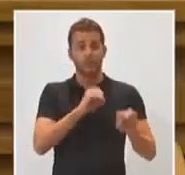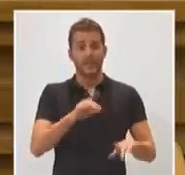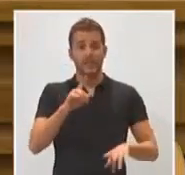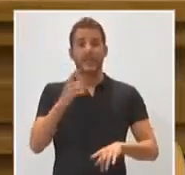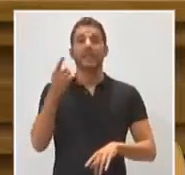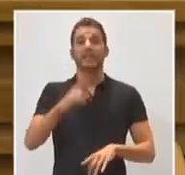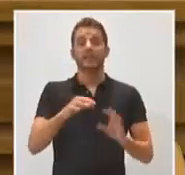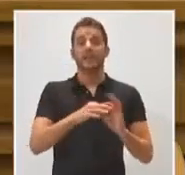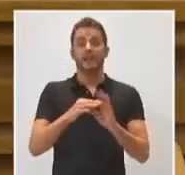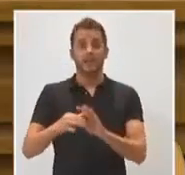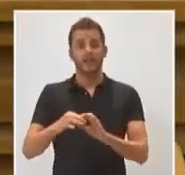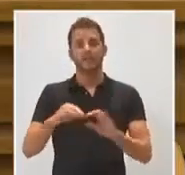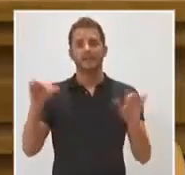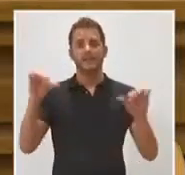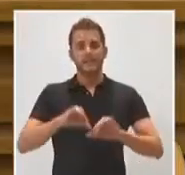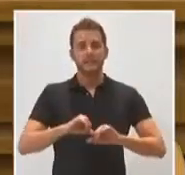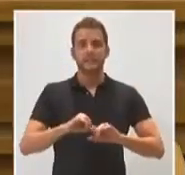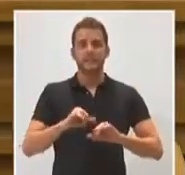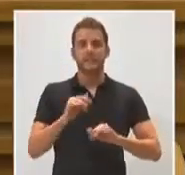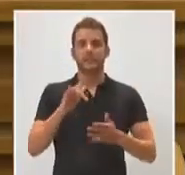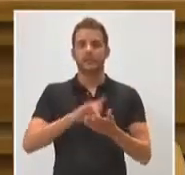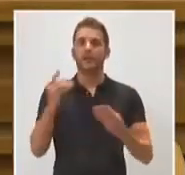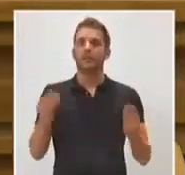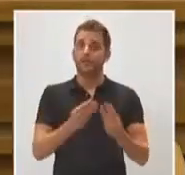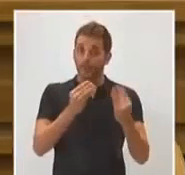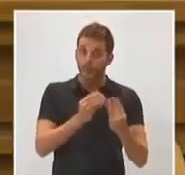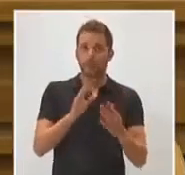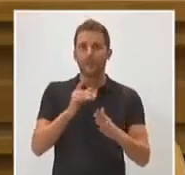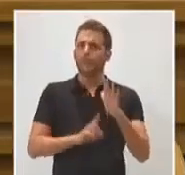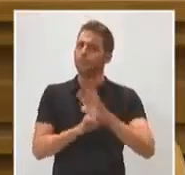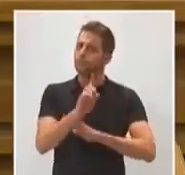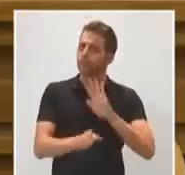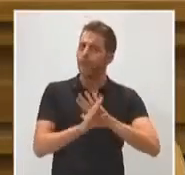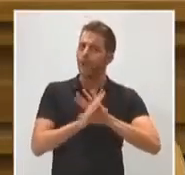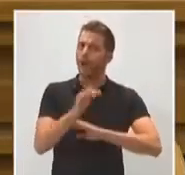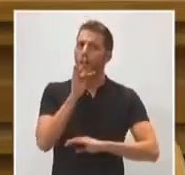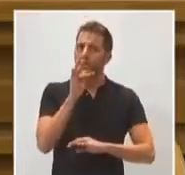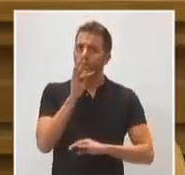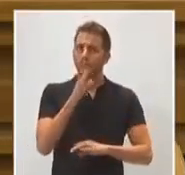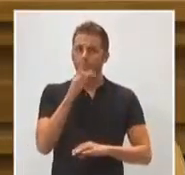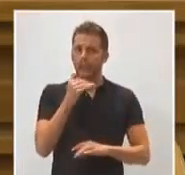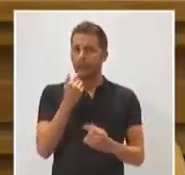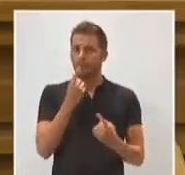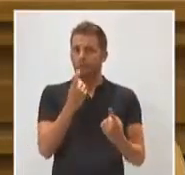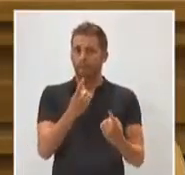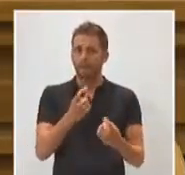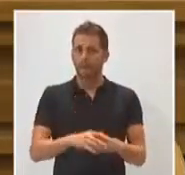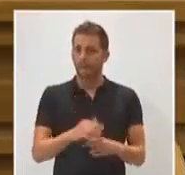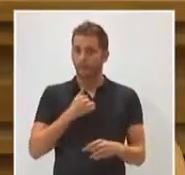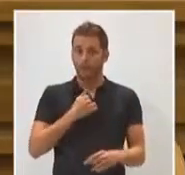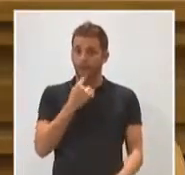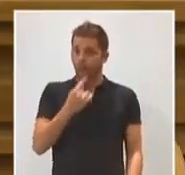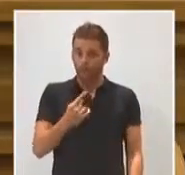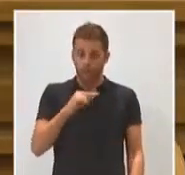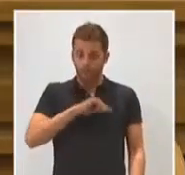no donde hemos mejorado posiciones pero realmente todavía tenemos que mejorar mucho más porque es evidente que es una asignatura pendiente lo digo con un sentimiento